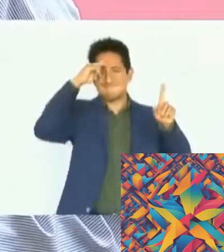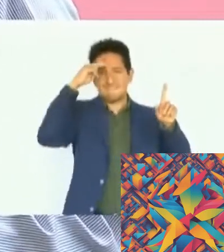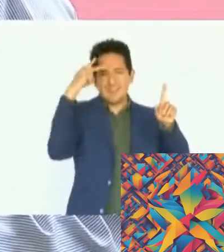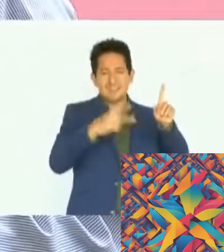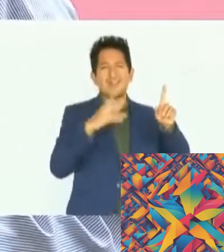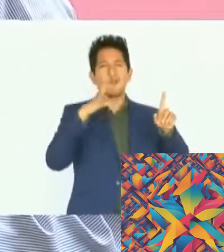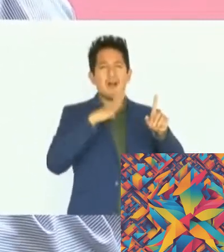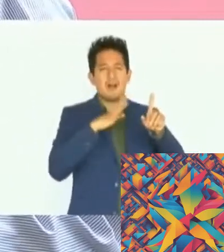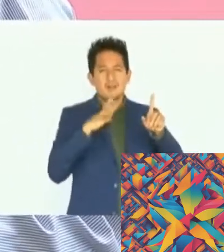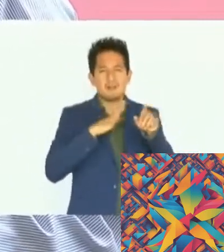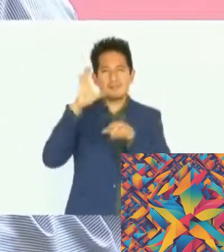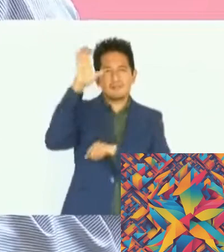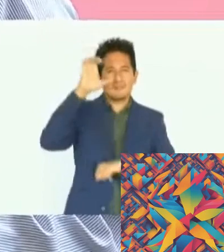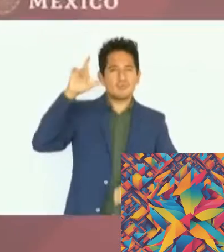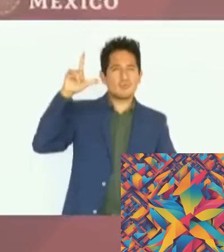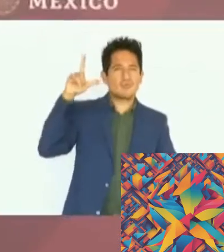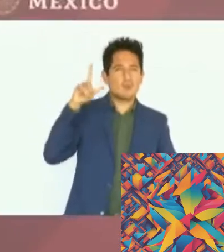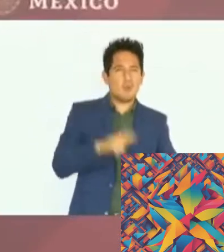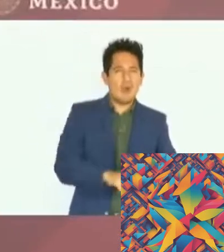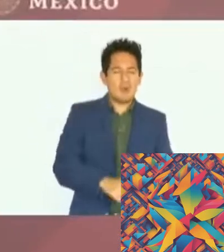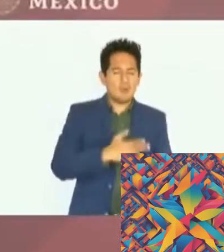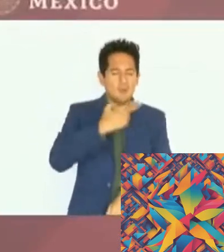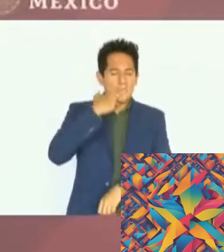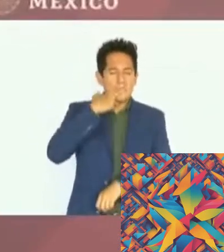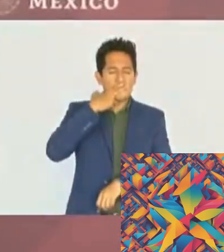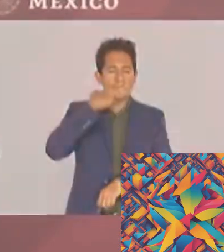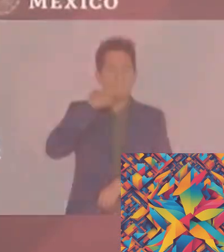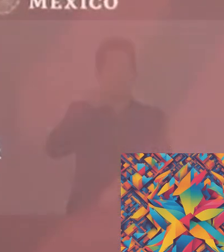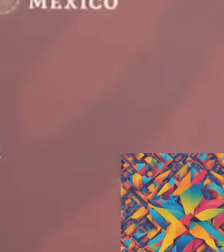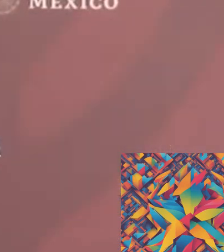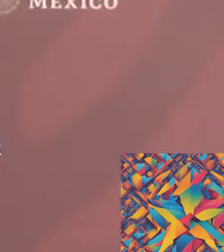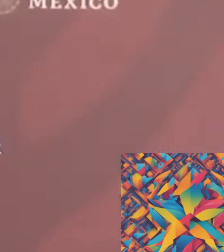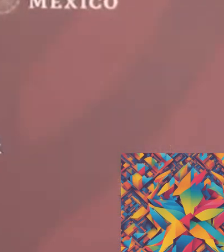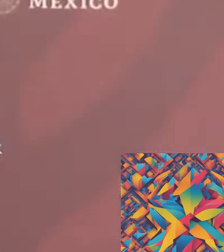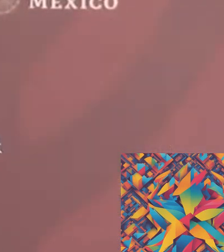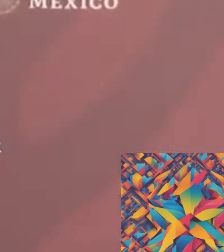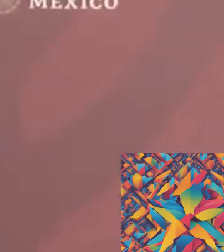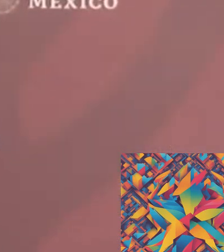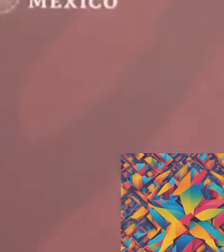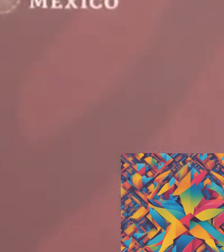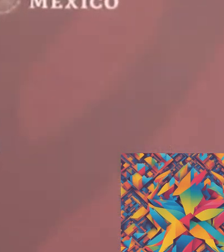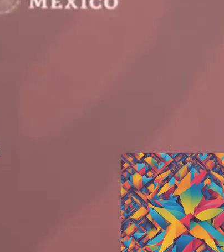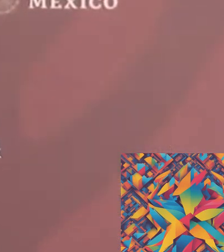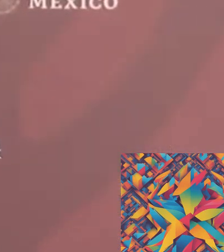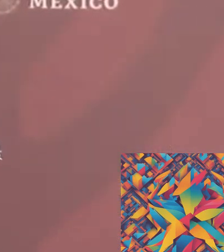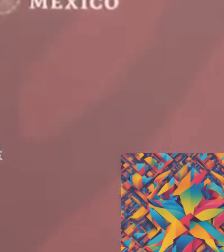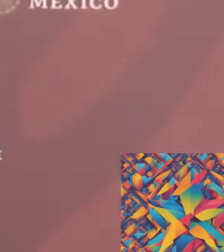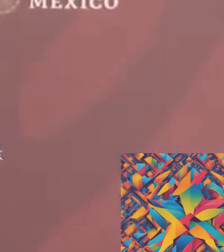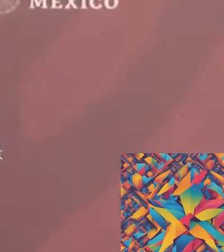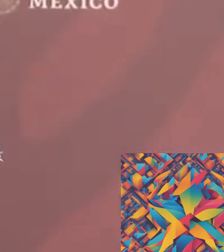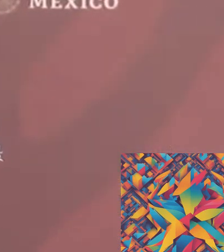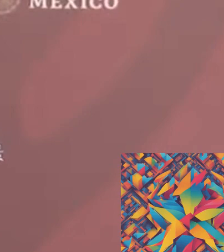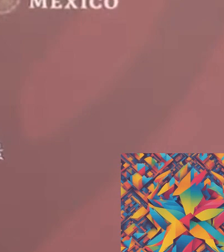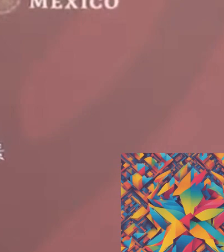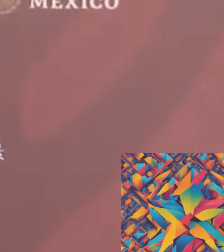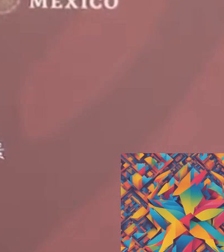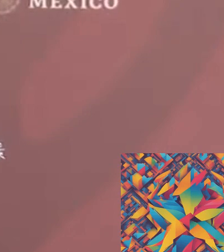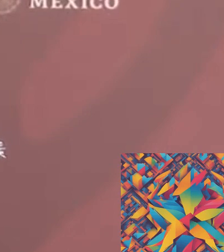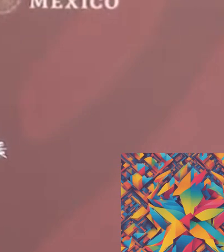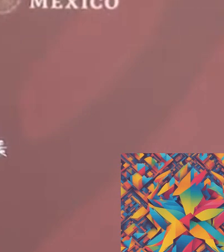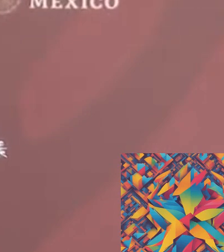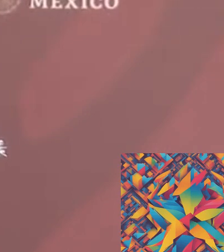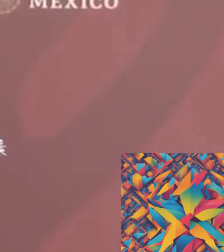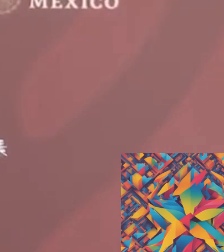redes sociales para compartir su pasión por la Fórmula 1 y defenderse de las críticas que ha recibido. En lugar de dejarse llevar por